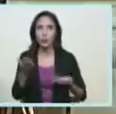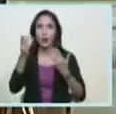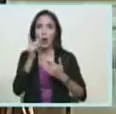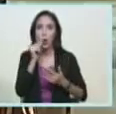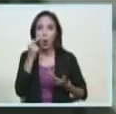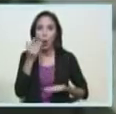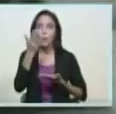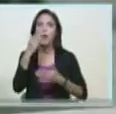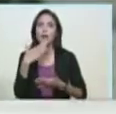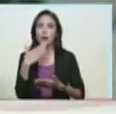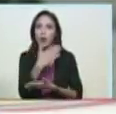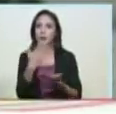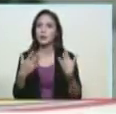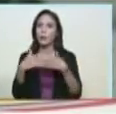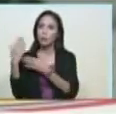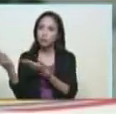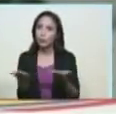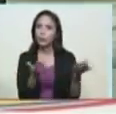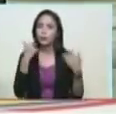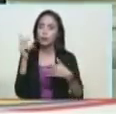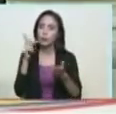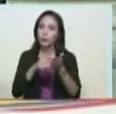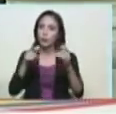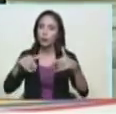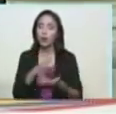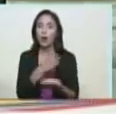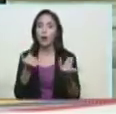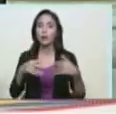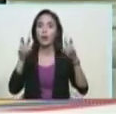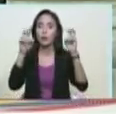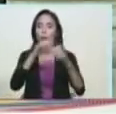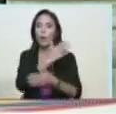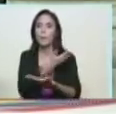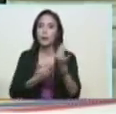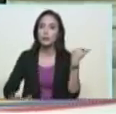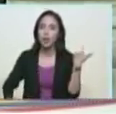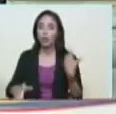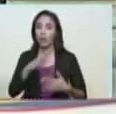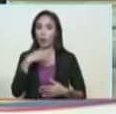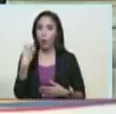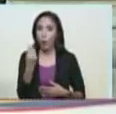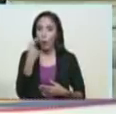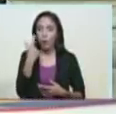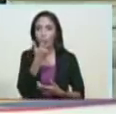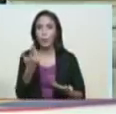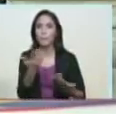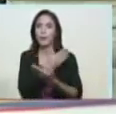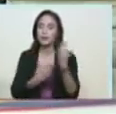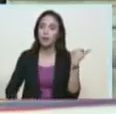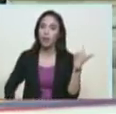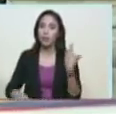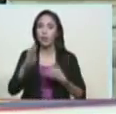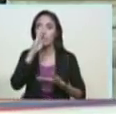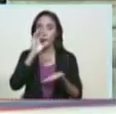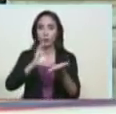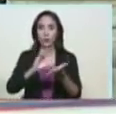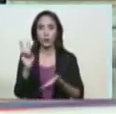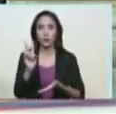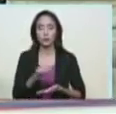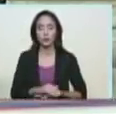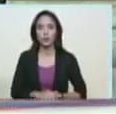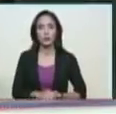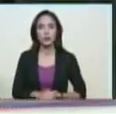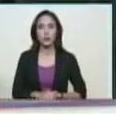gracias por atender nuestra invitación nuevo presidente este joven presidente del banco central de venezuela